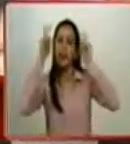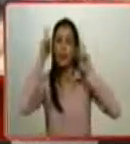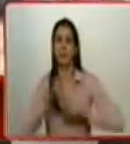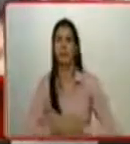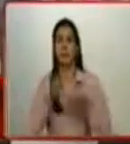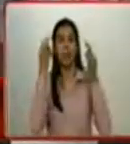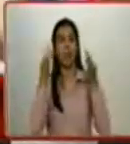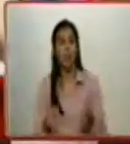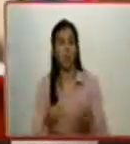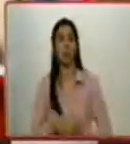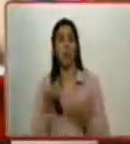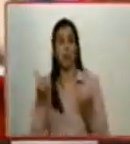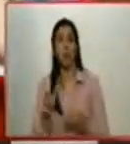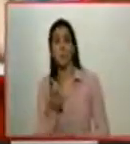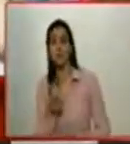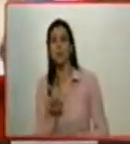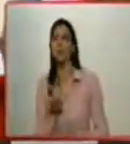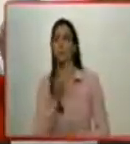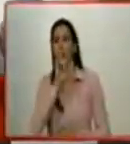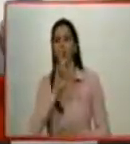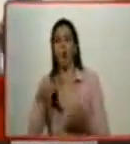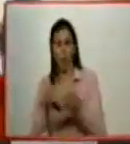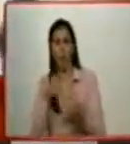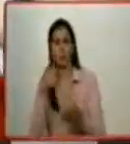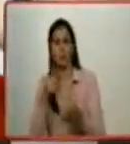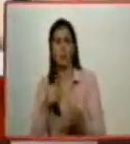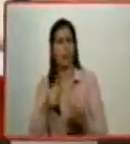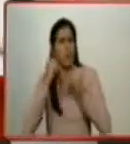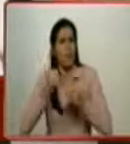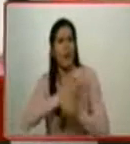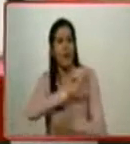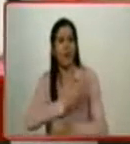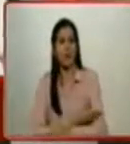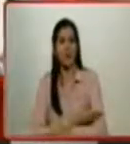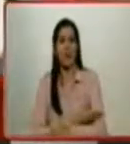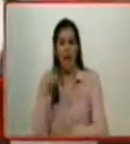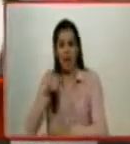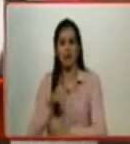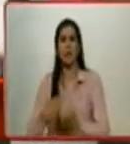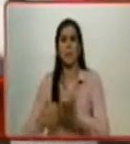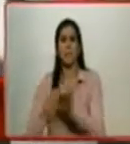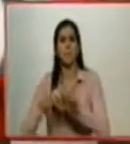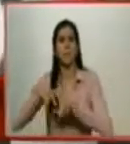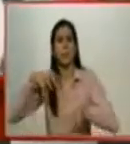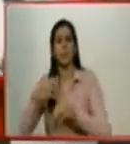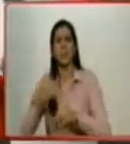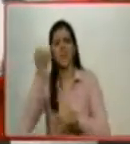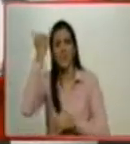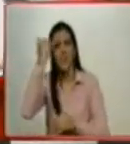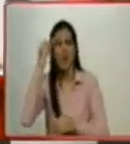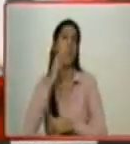que se ratifica el PSUV como una fuerza concentradora de todos los esfuerzos, de todos los ideales del